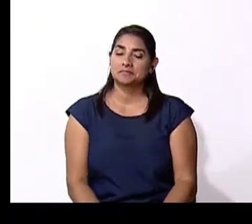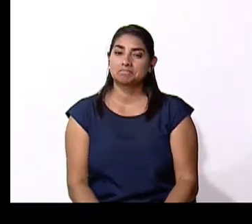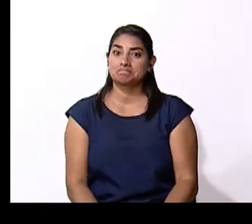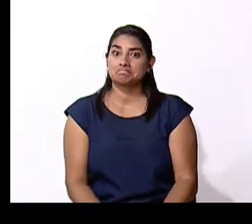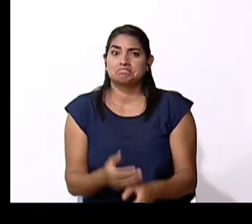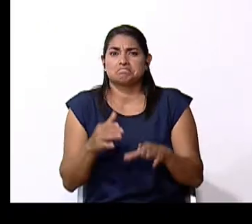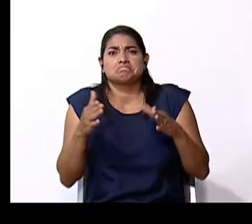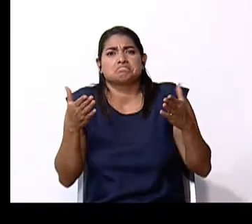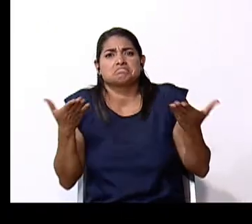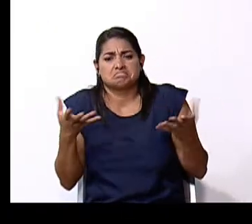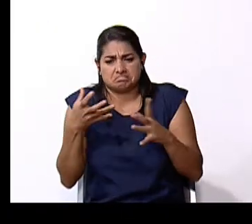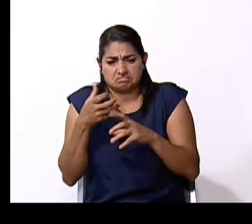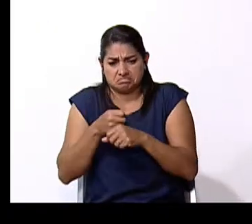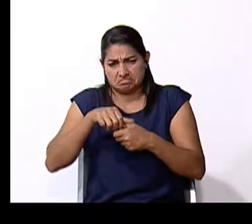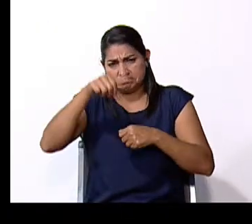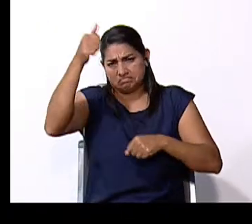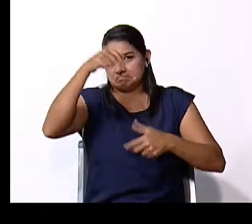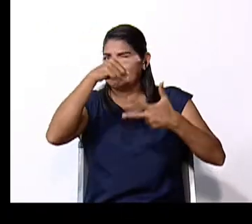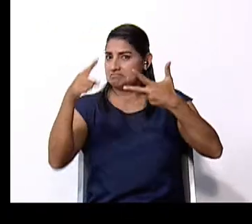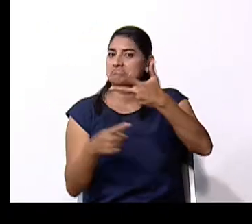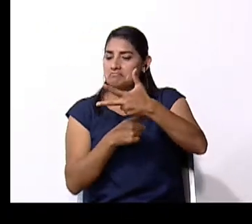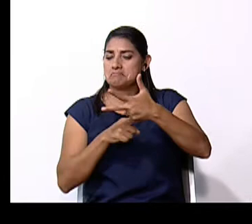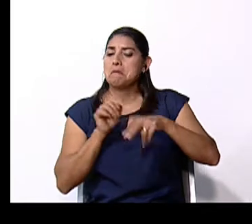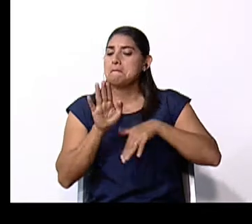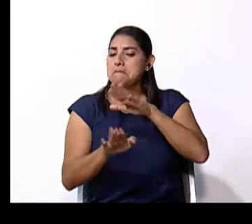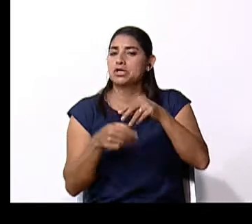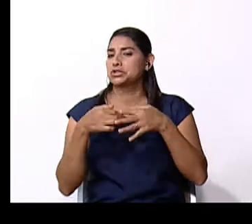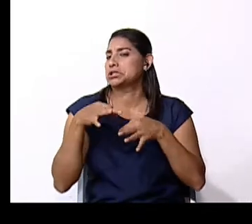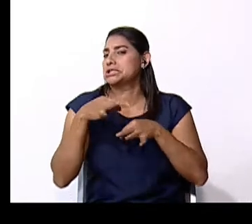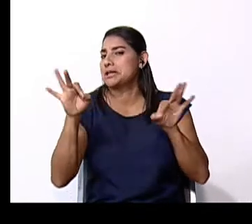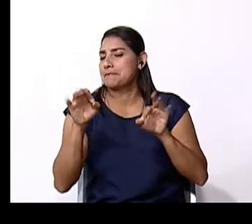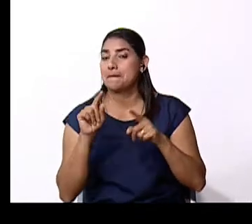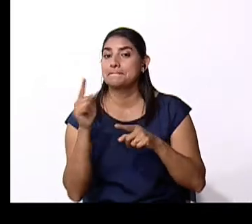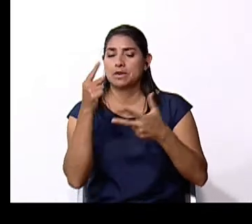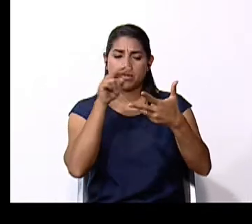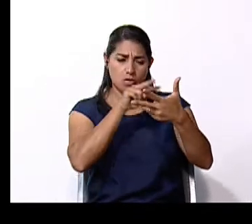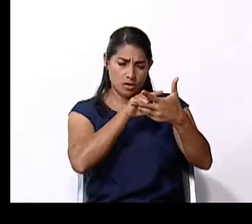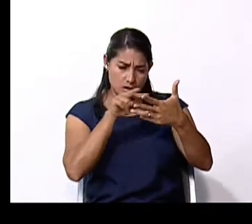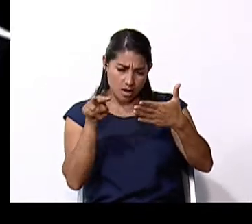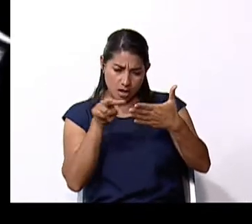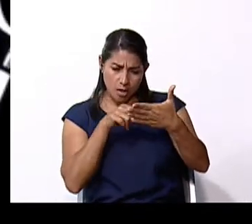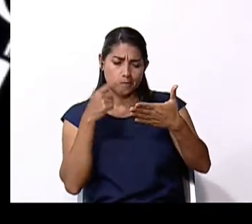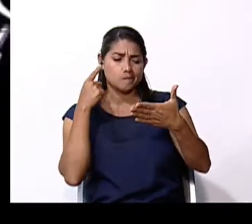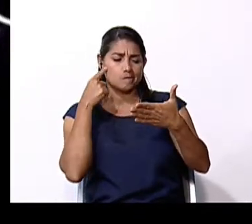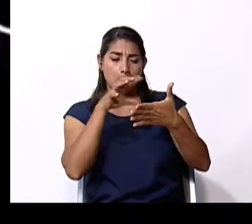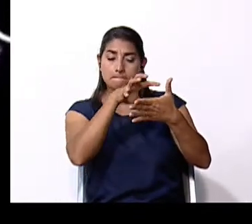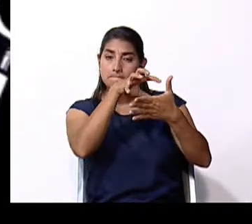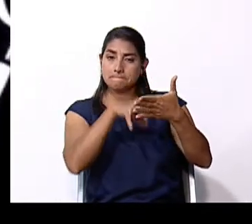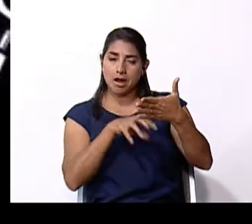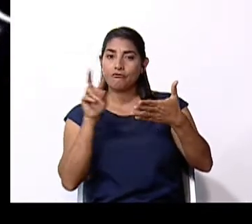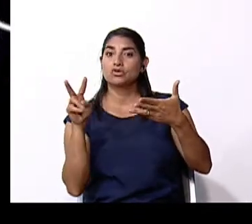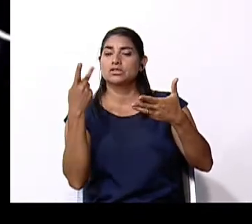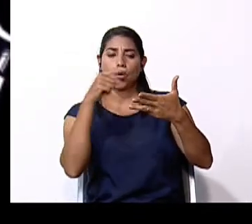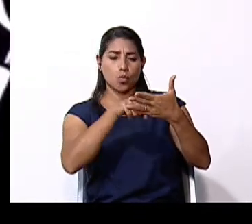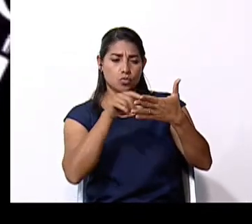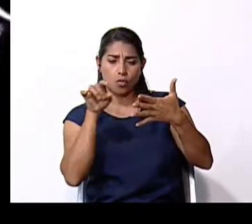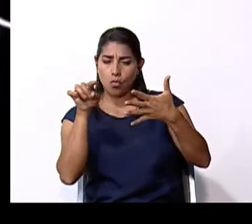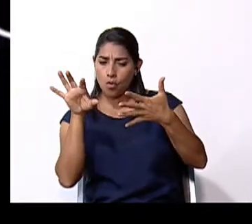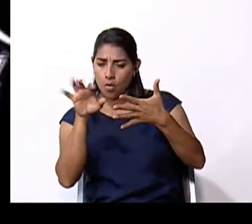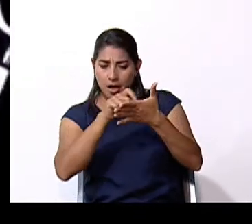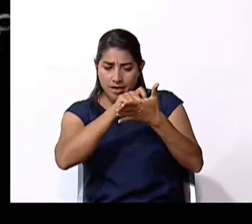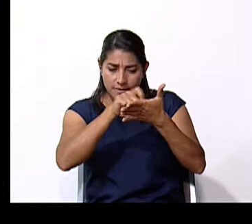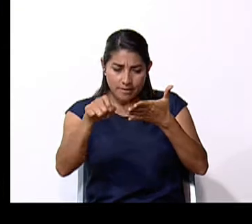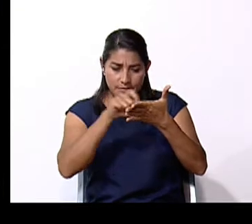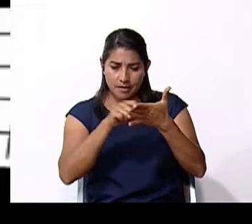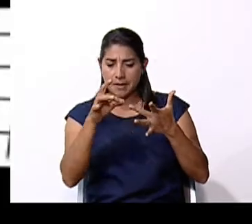Para realizarlo, debes seguir tres sencillos pasos. El primero, leer detalladamente el texto. El segundo, identificar y subrayar